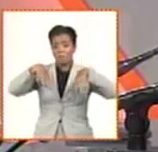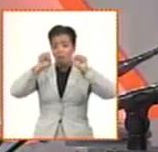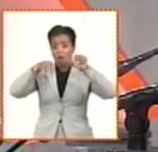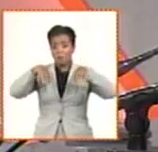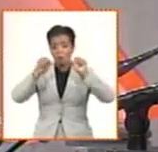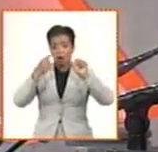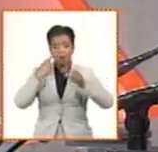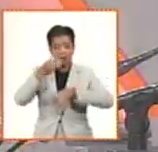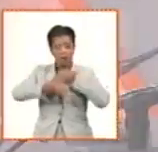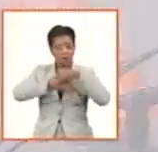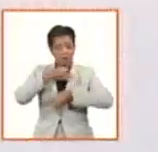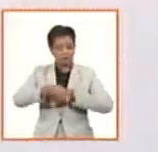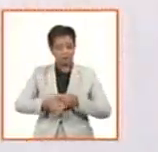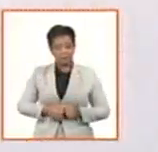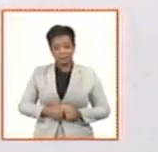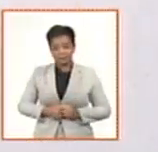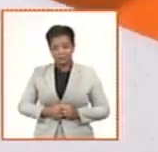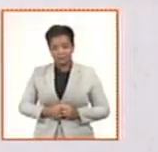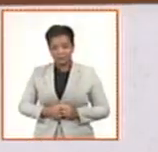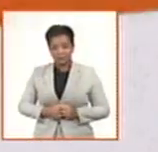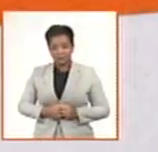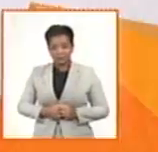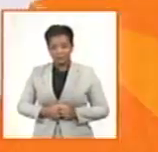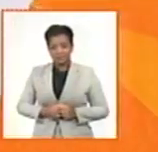Al día vamos a comentarla.